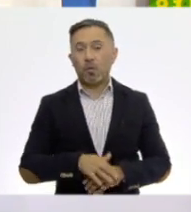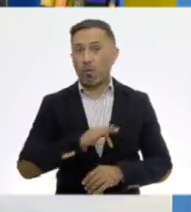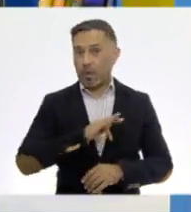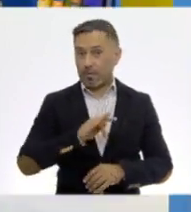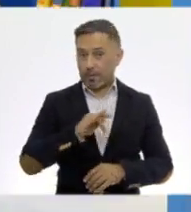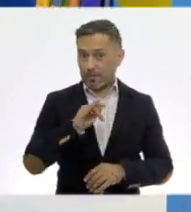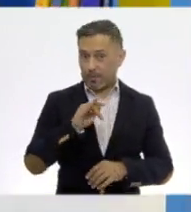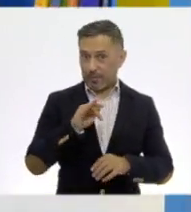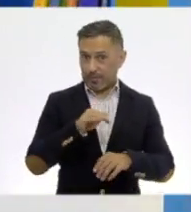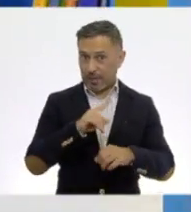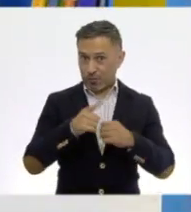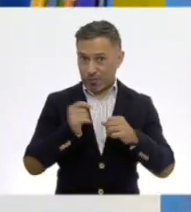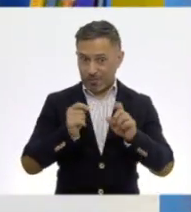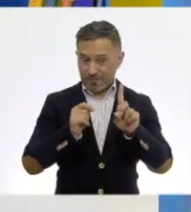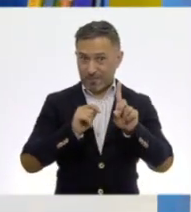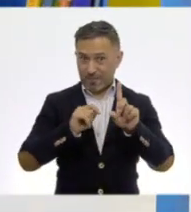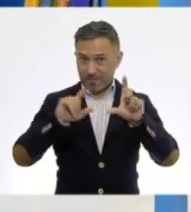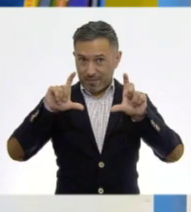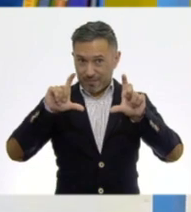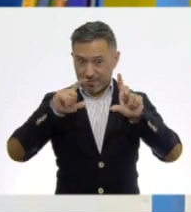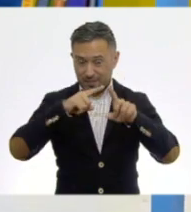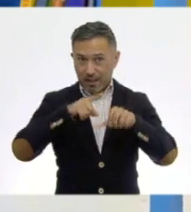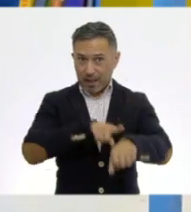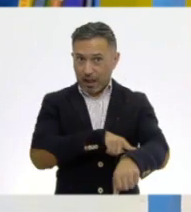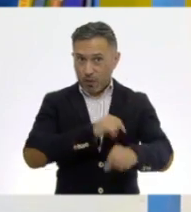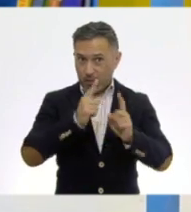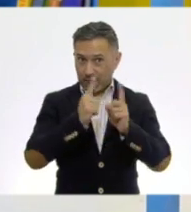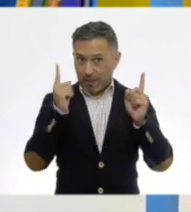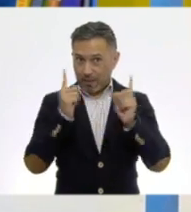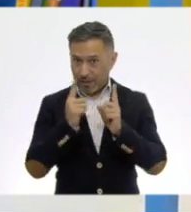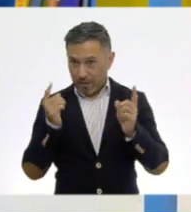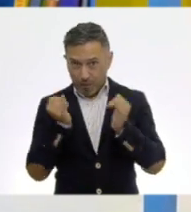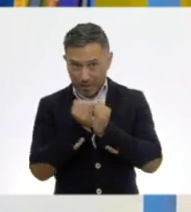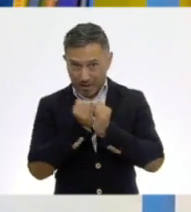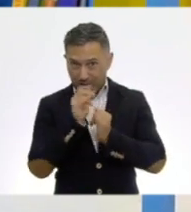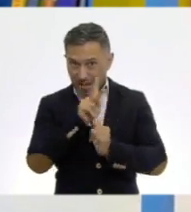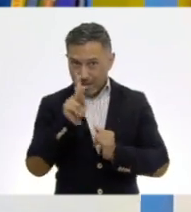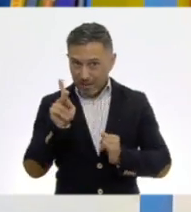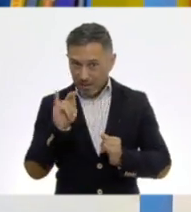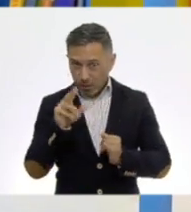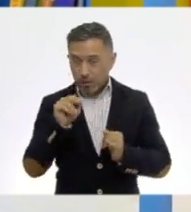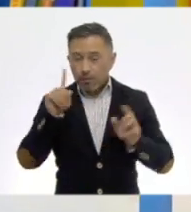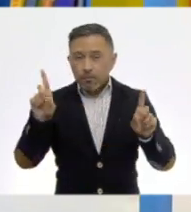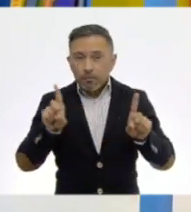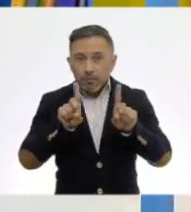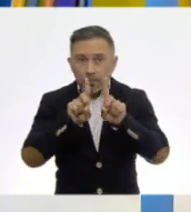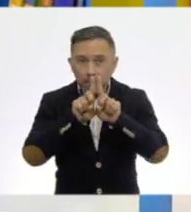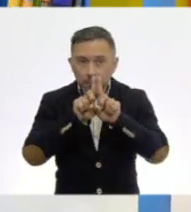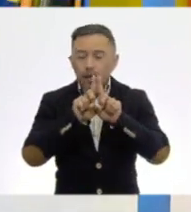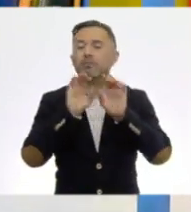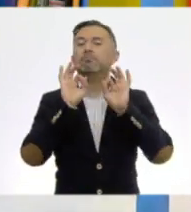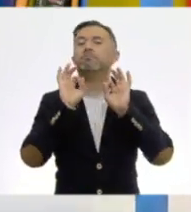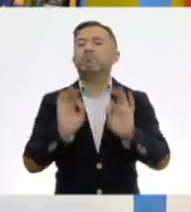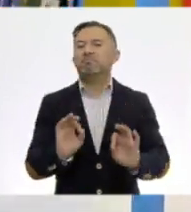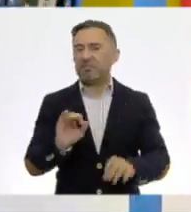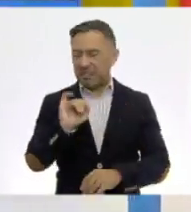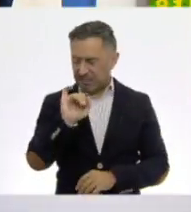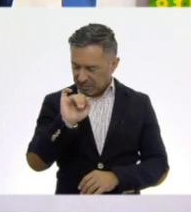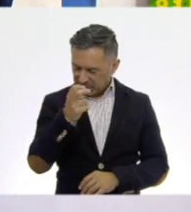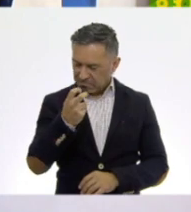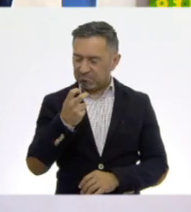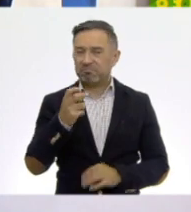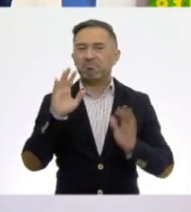entonces estas aristas la misma longitud? Vamos a ver. Sí, correcto. Uh-huh. Ahora sí, ya tenemos